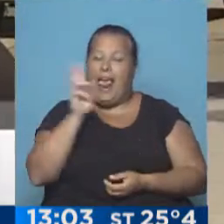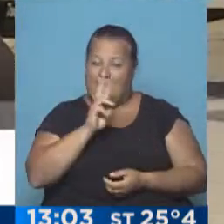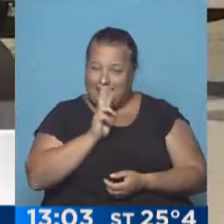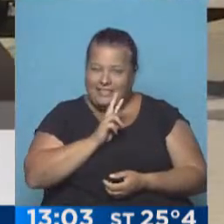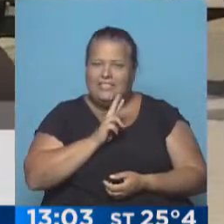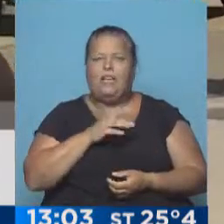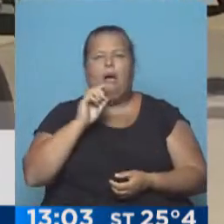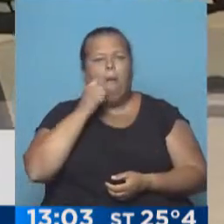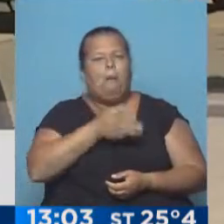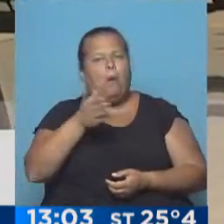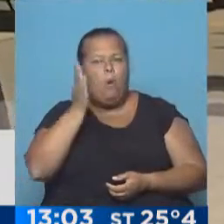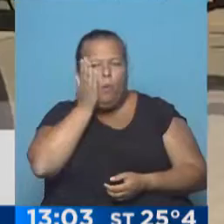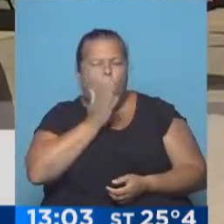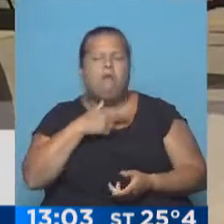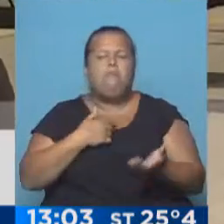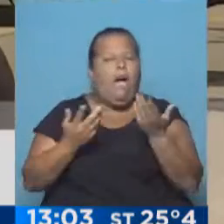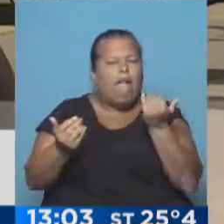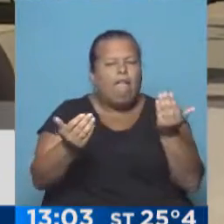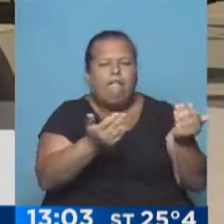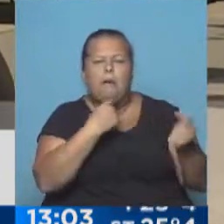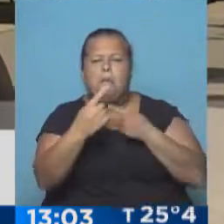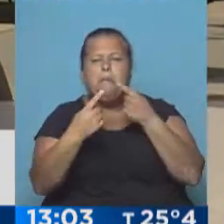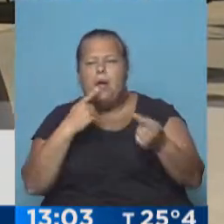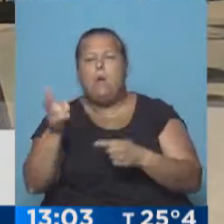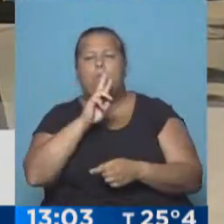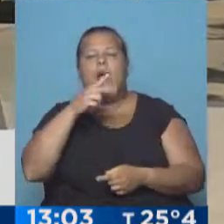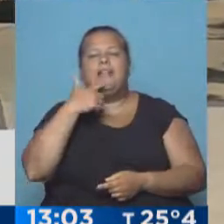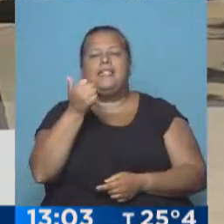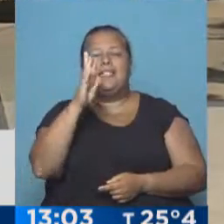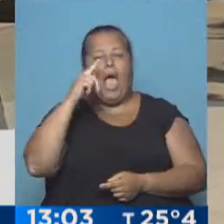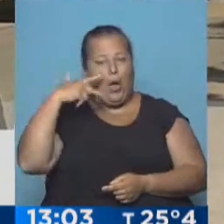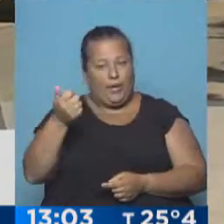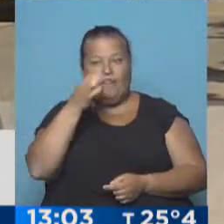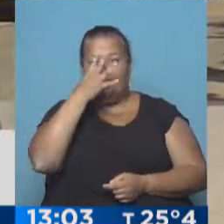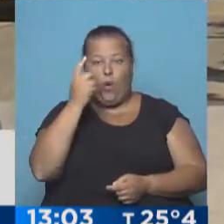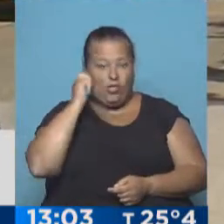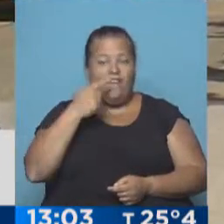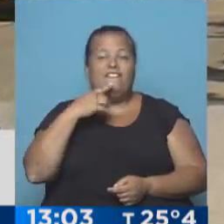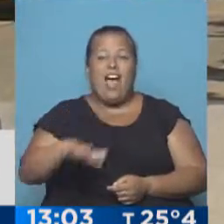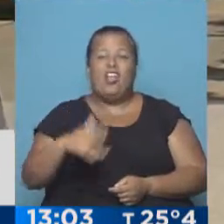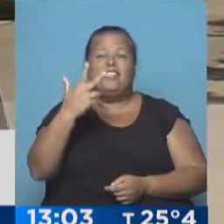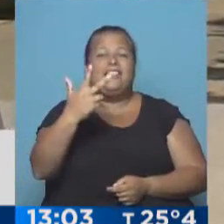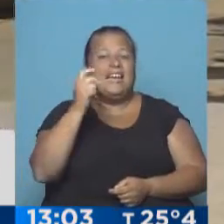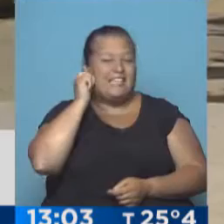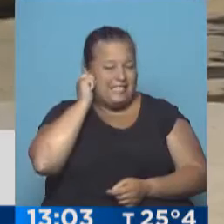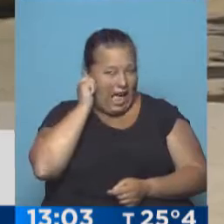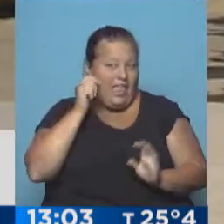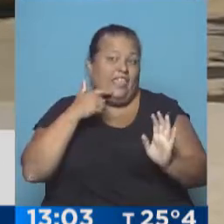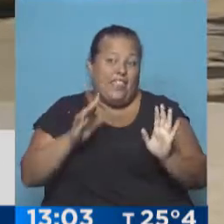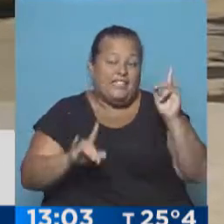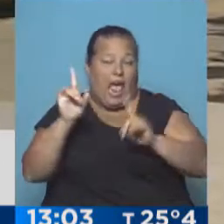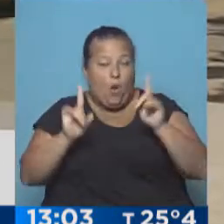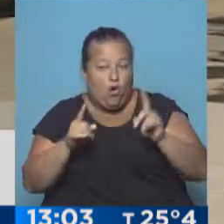era muy buena vecina estamos recabando datos sabrina tenía 24 años su nene tenía tres dicen